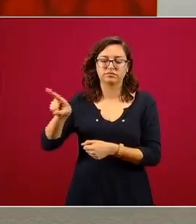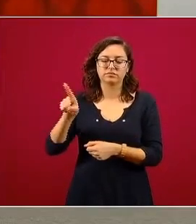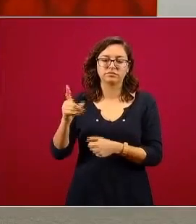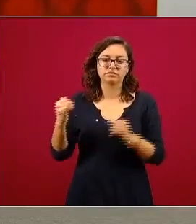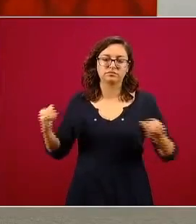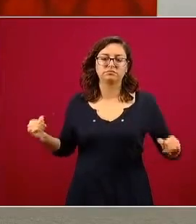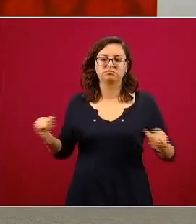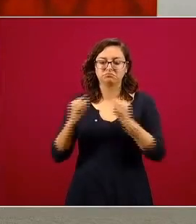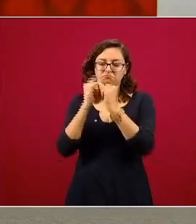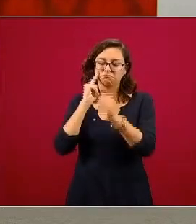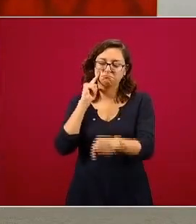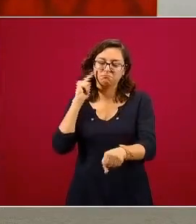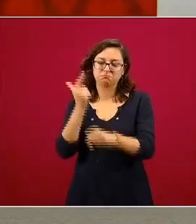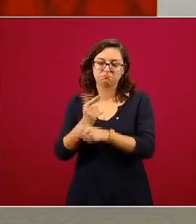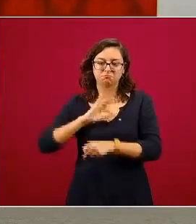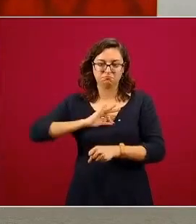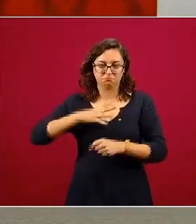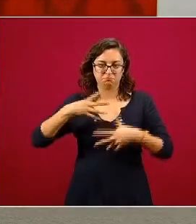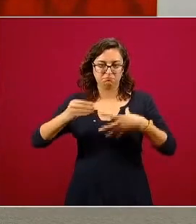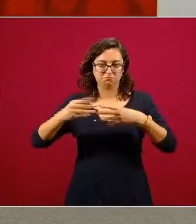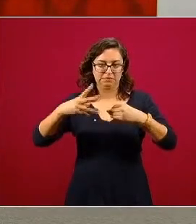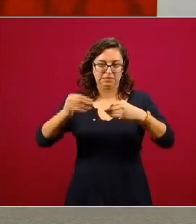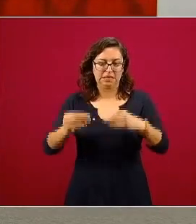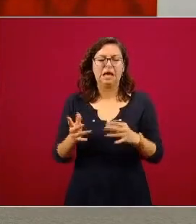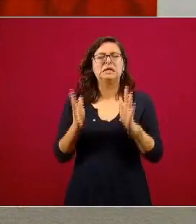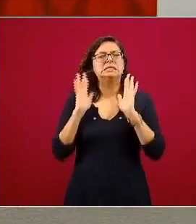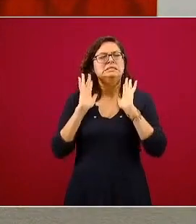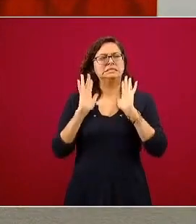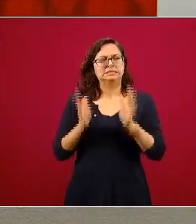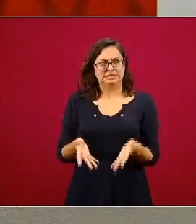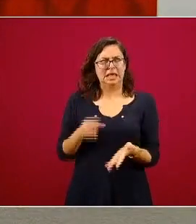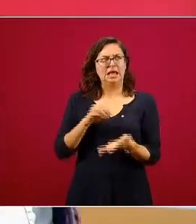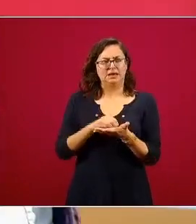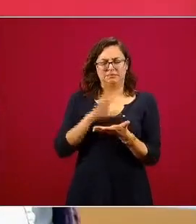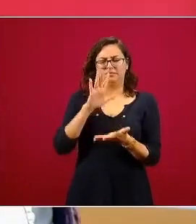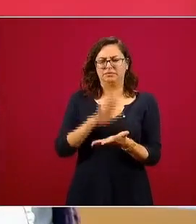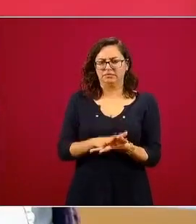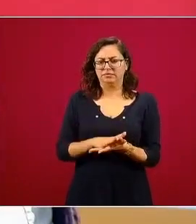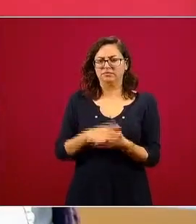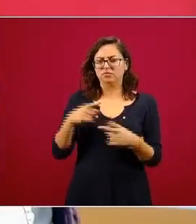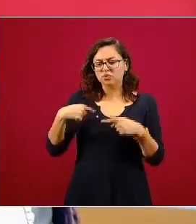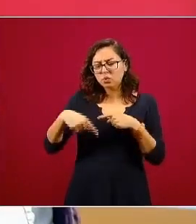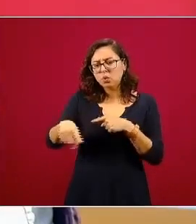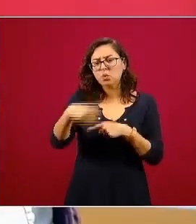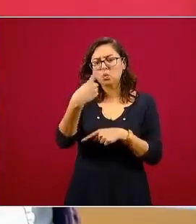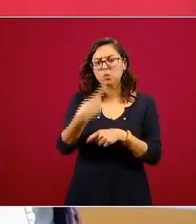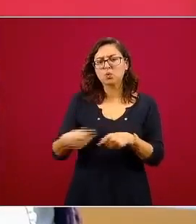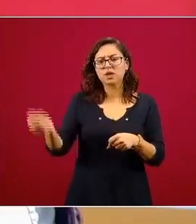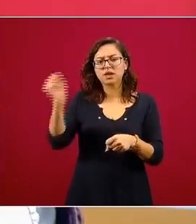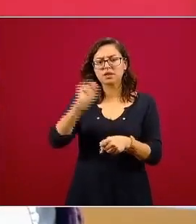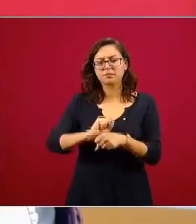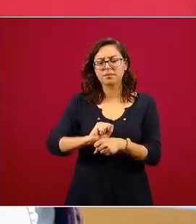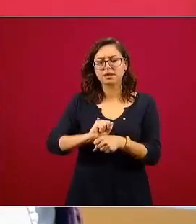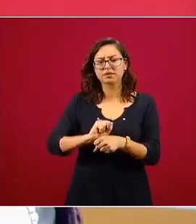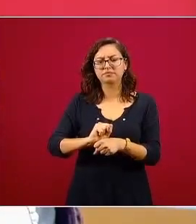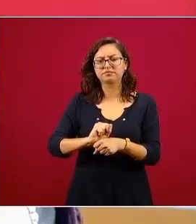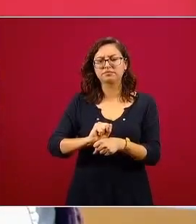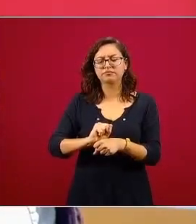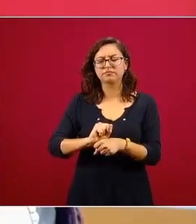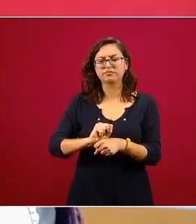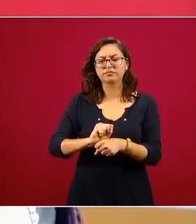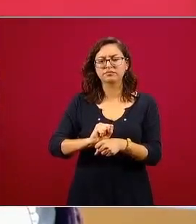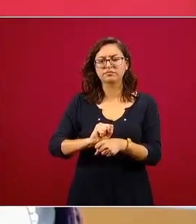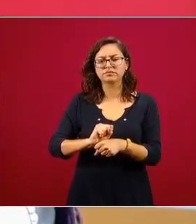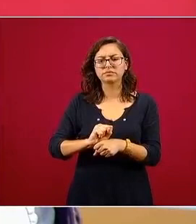Referencia Epidemiológico. Ya se está programando, de hecho ya tenemos una semana que se realizó una